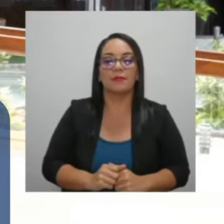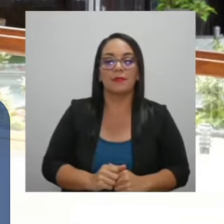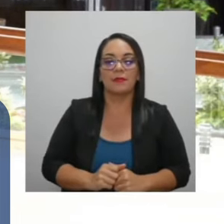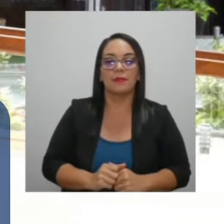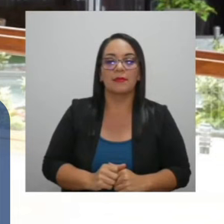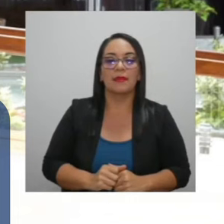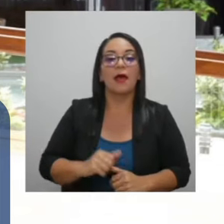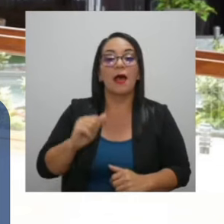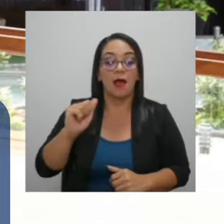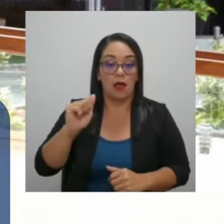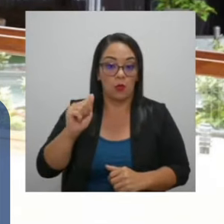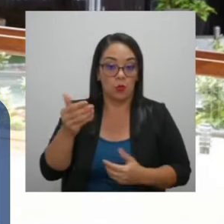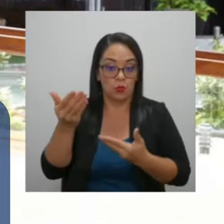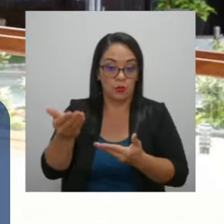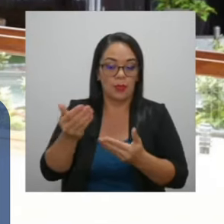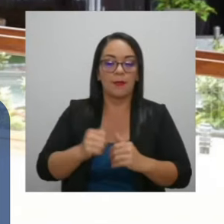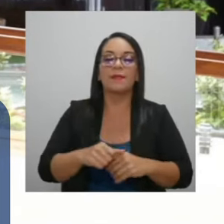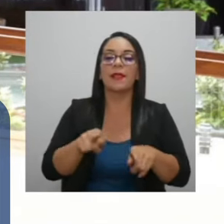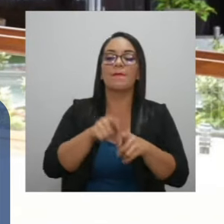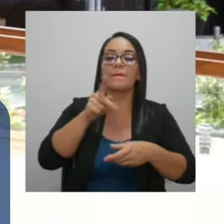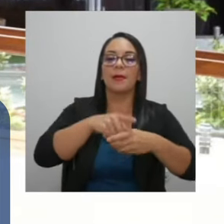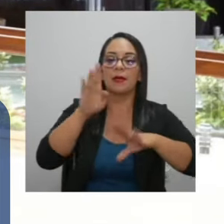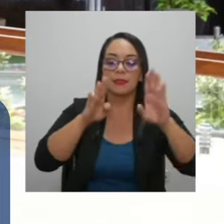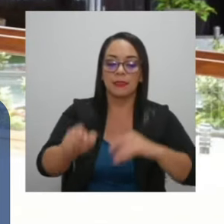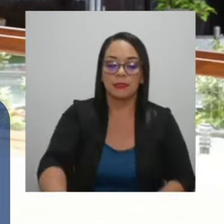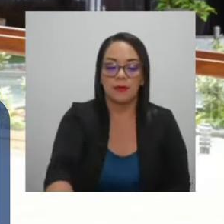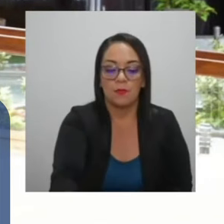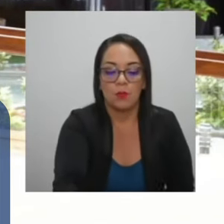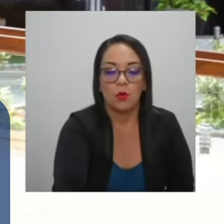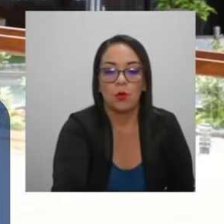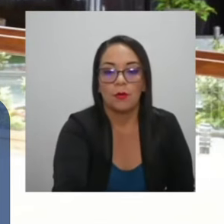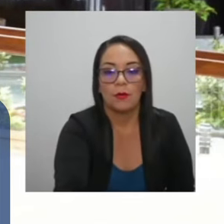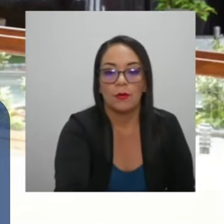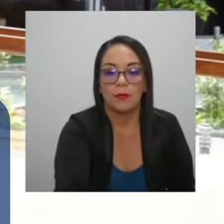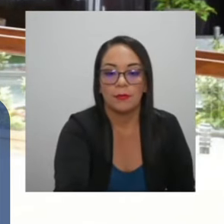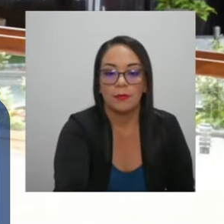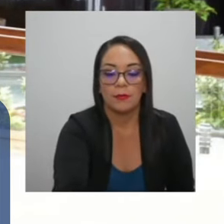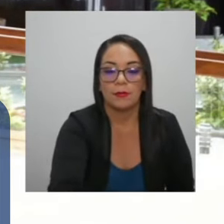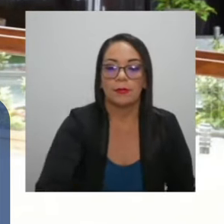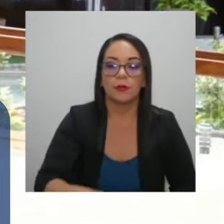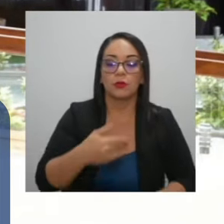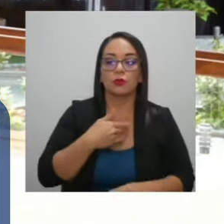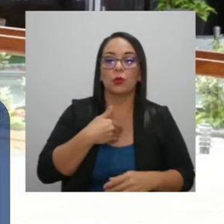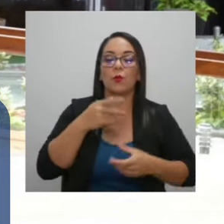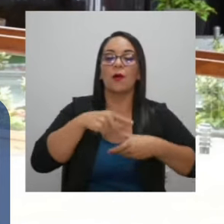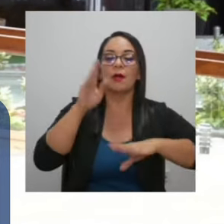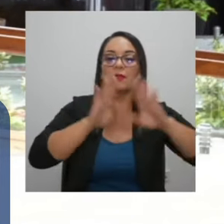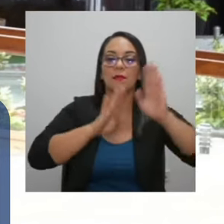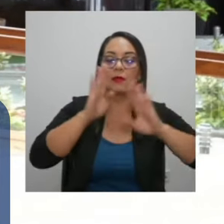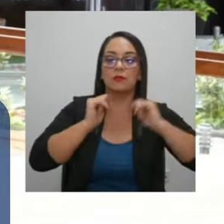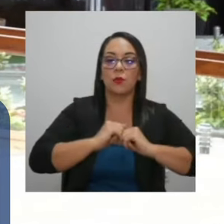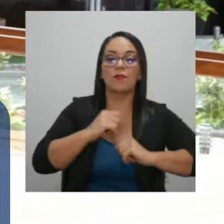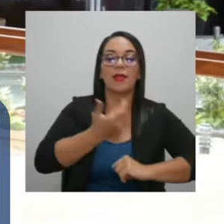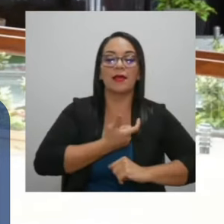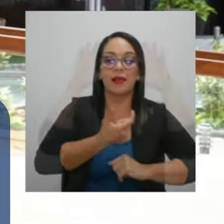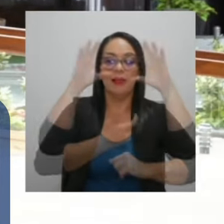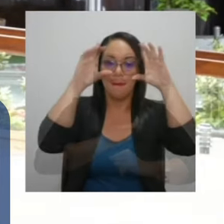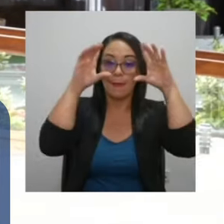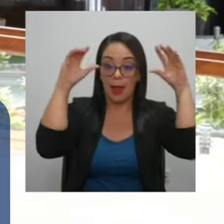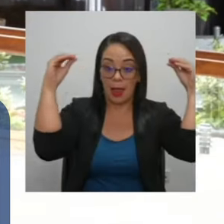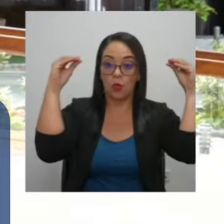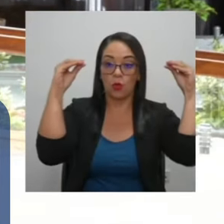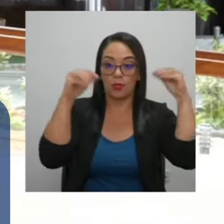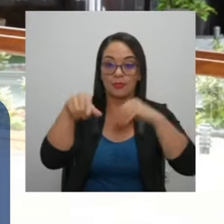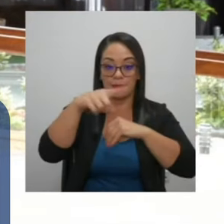y que también participó con, o tuvo la participación del alcalde de Antwerp.